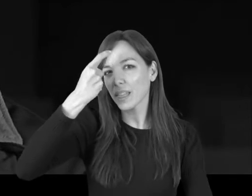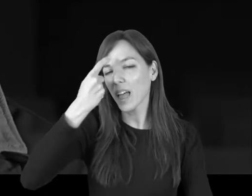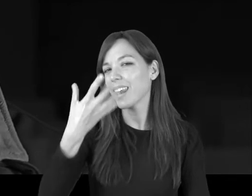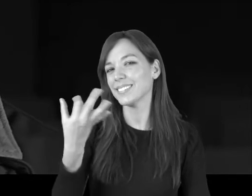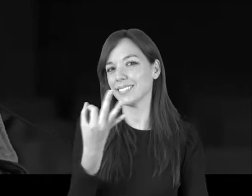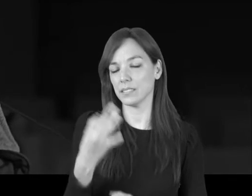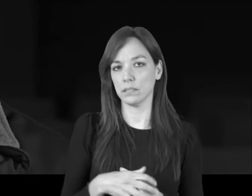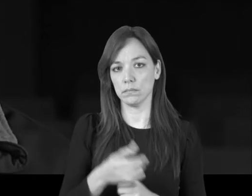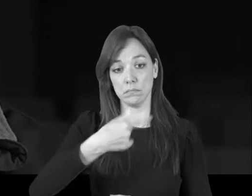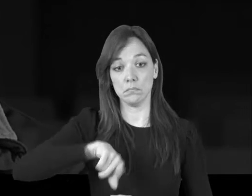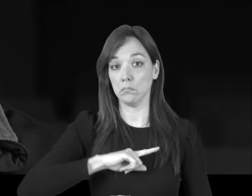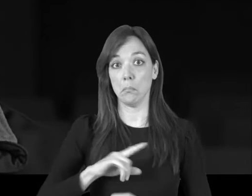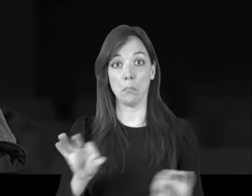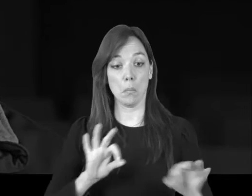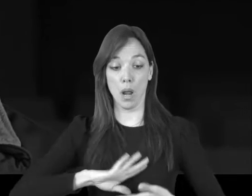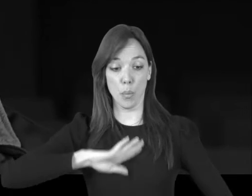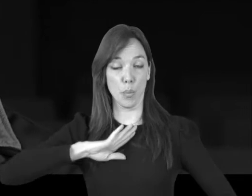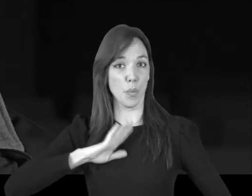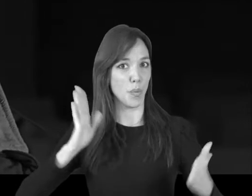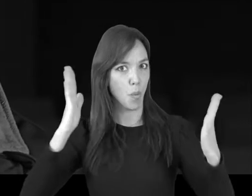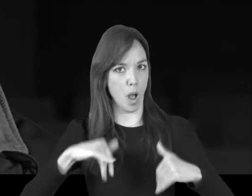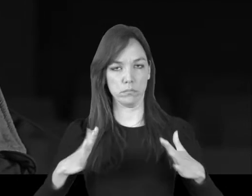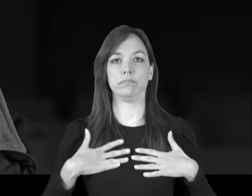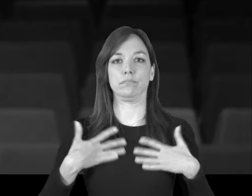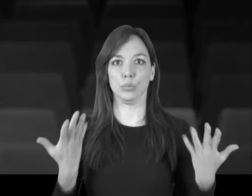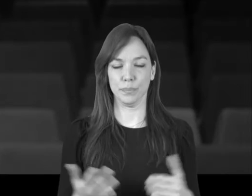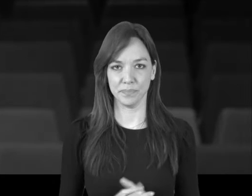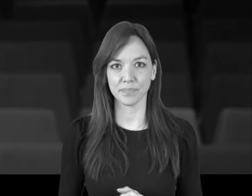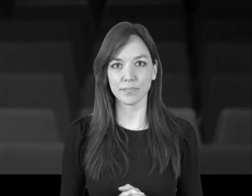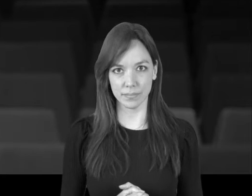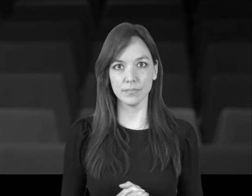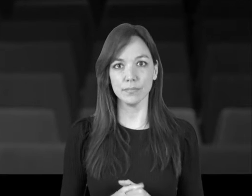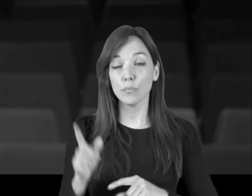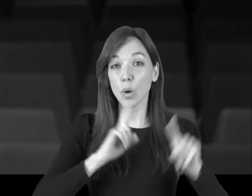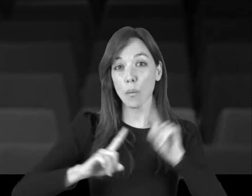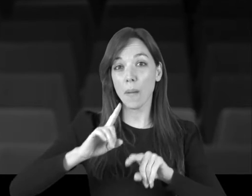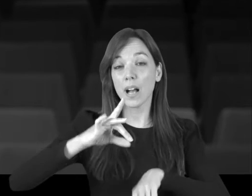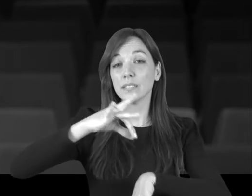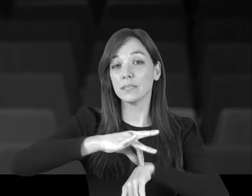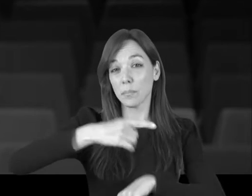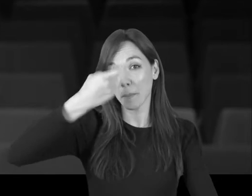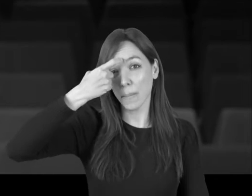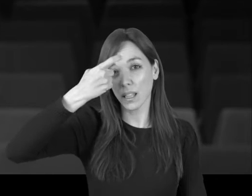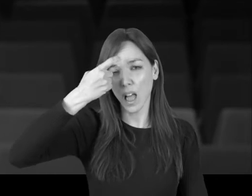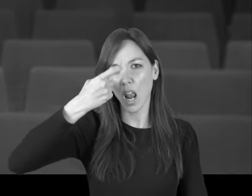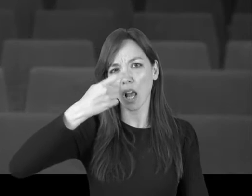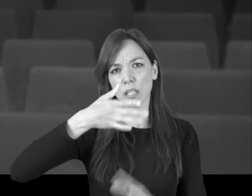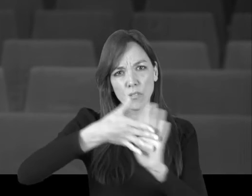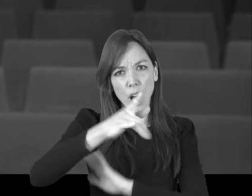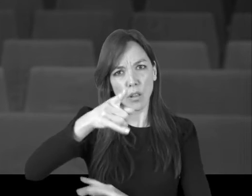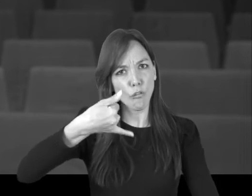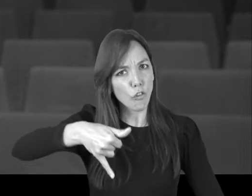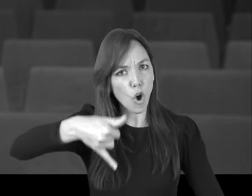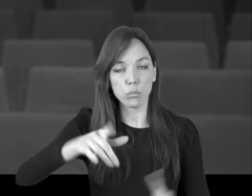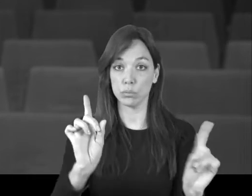principio, ninguno estamos exentos a lo largo de nuestra vida de tener un problema de este tipo. Y un problema de salud mental no es un síntoma de debilidad,